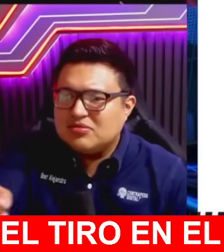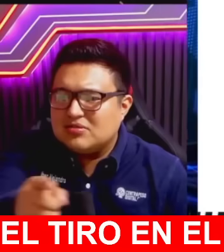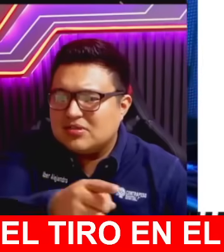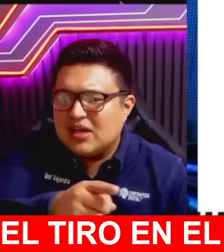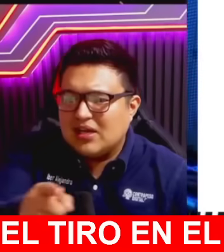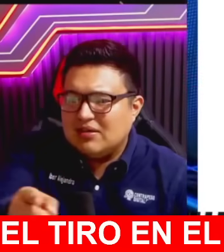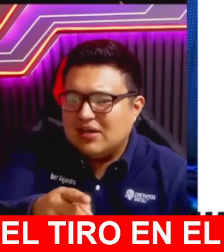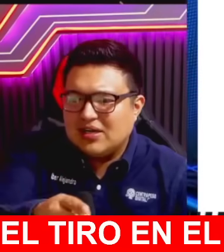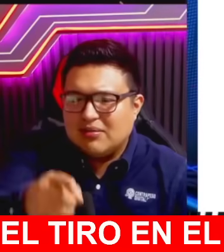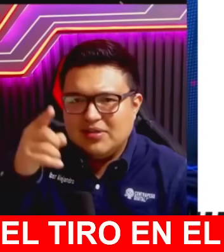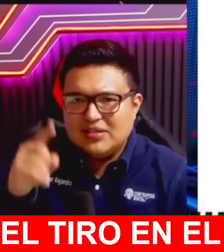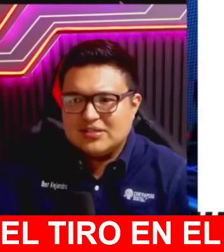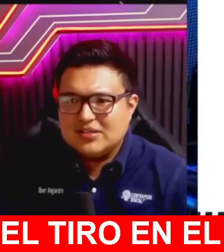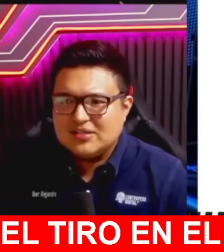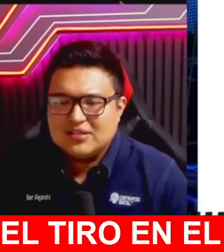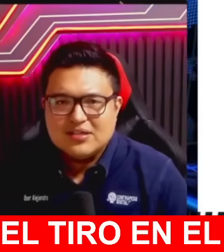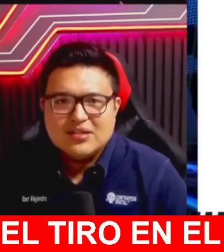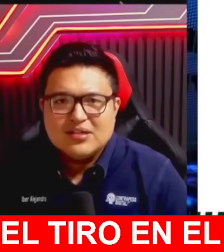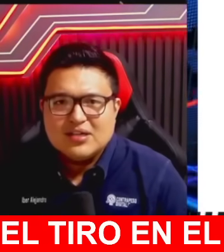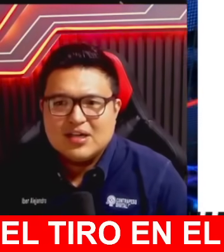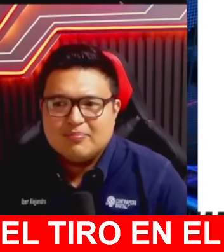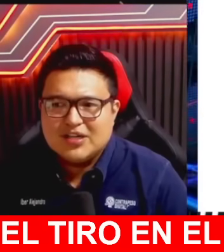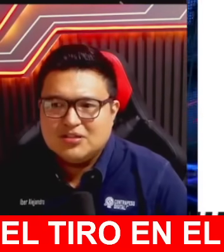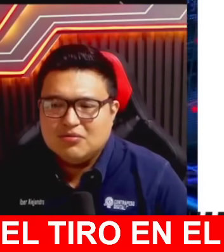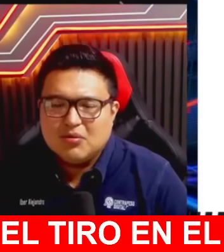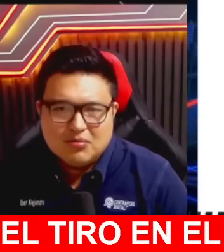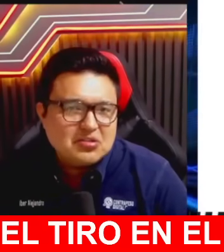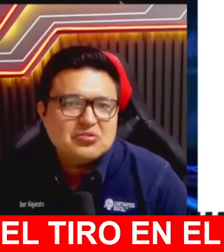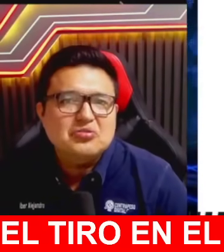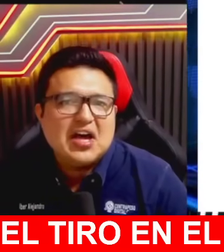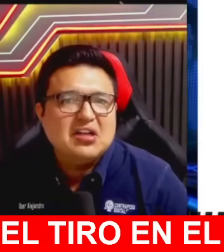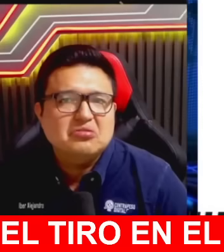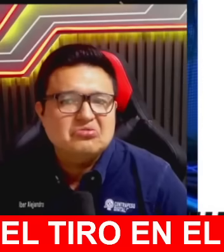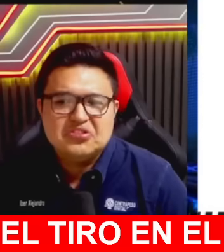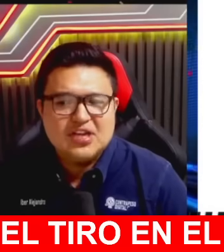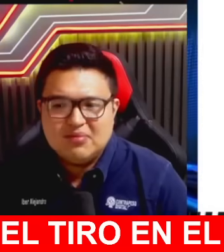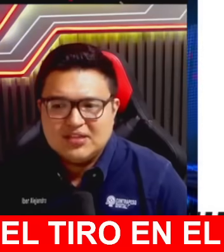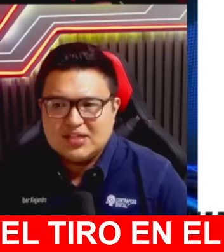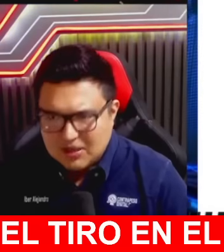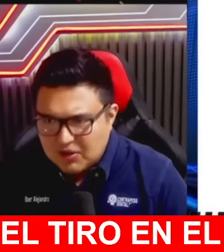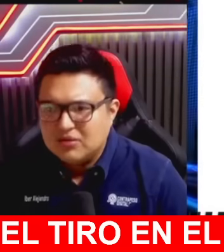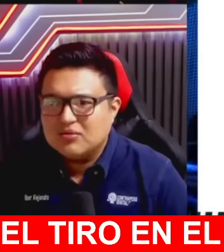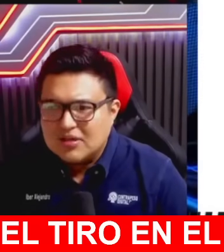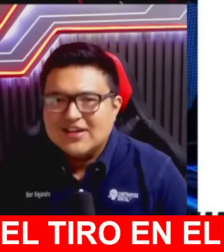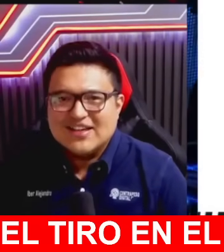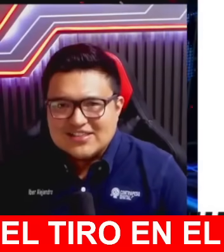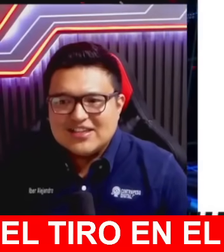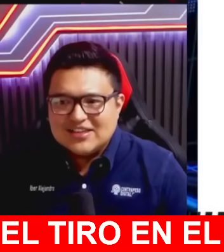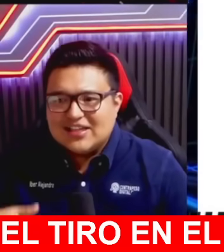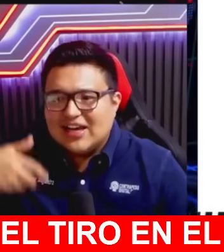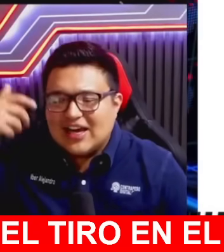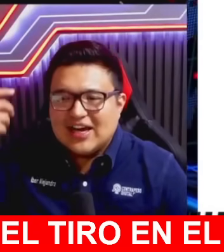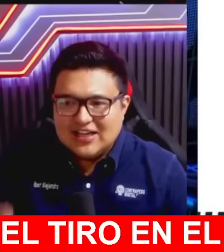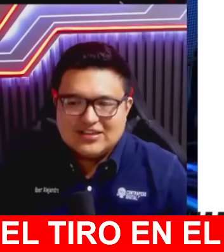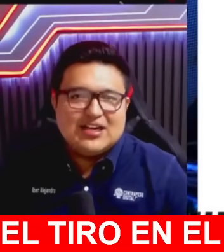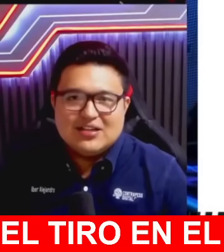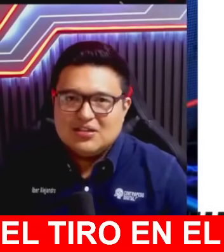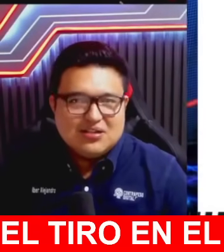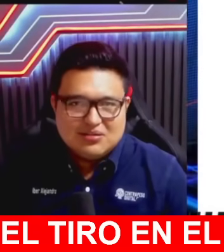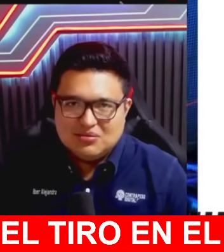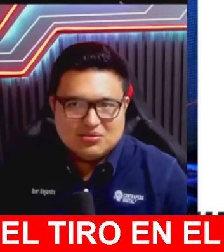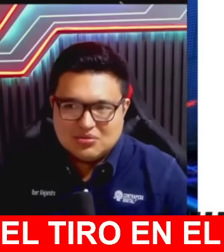ayer Vimos a Gibrán Ramírez en el partido movimiento ciudadano oficialmente Qué bueno que se quiten la